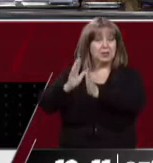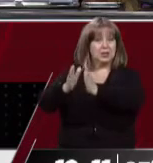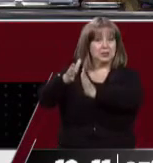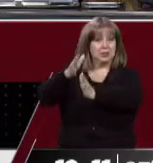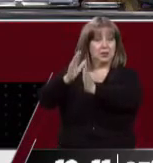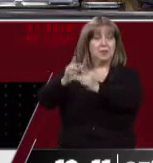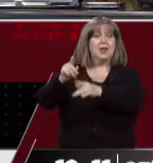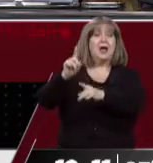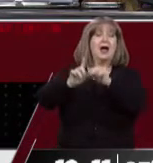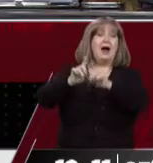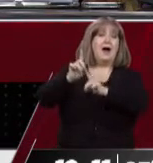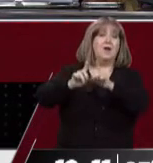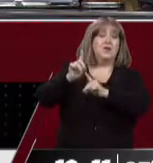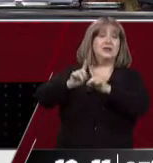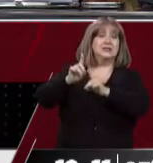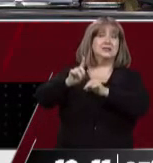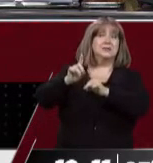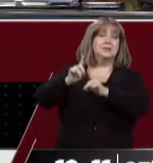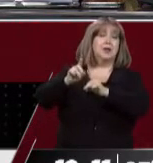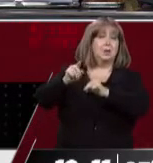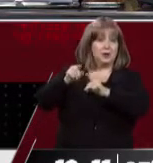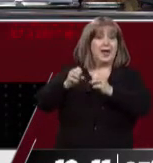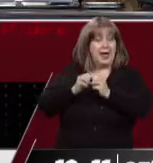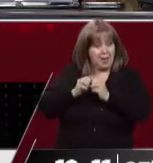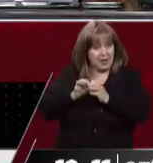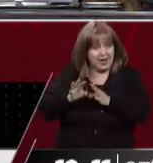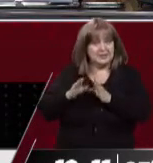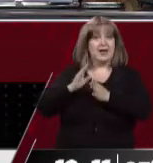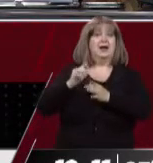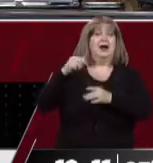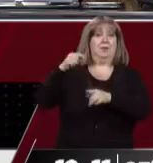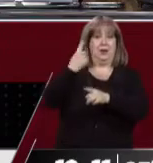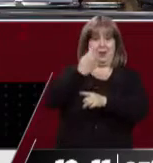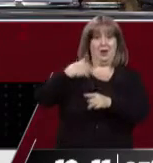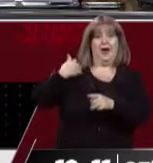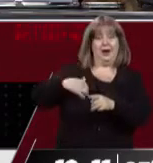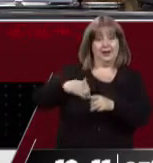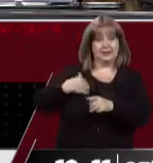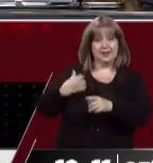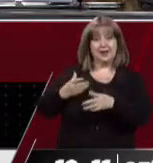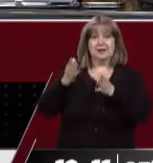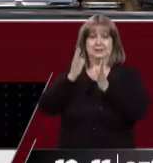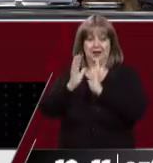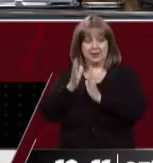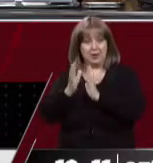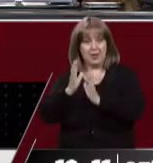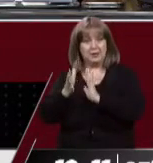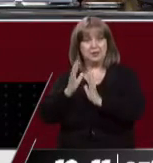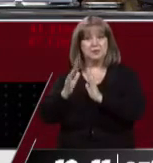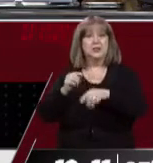en ese hospital terminan después de una recaída. Lo tratan acá en Argentina, llegan a una remisión,